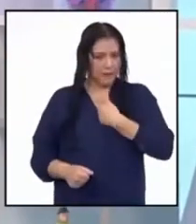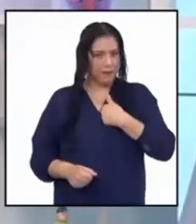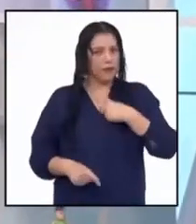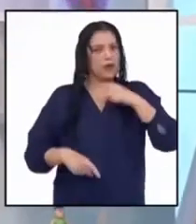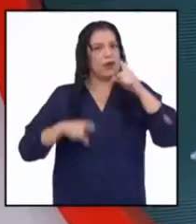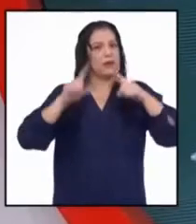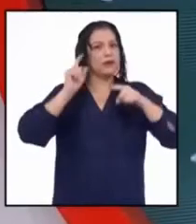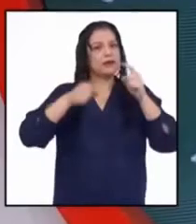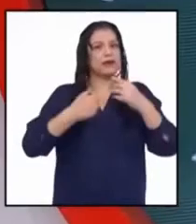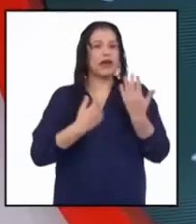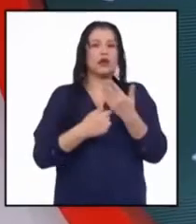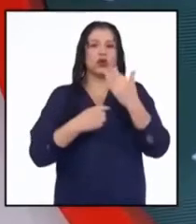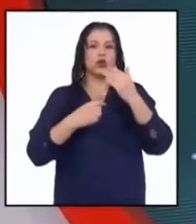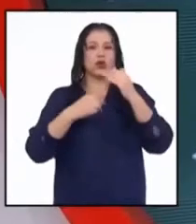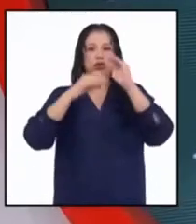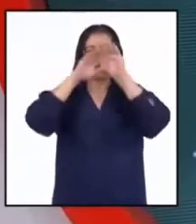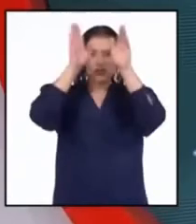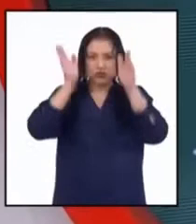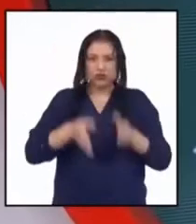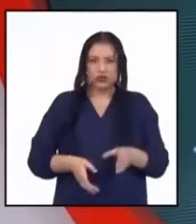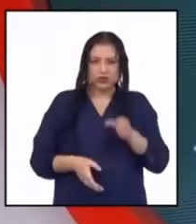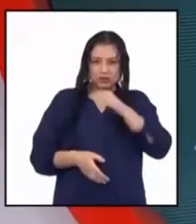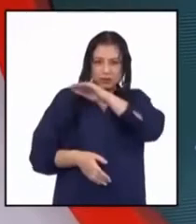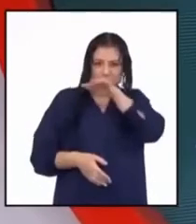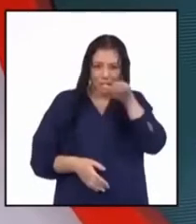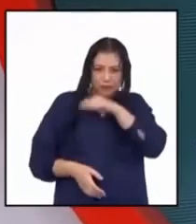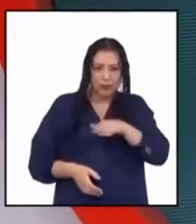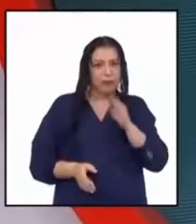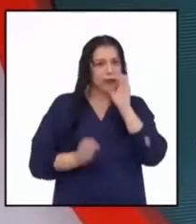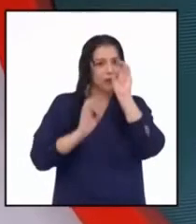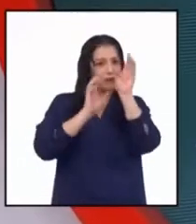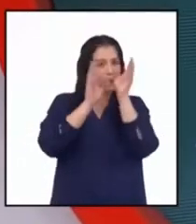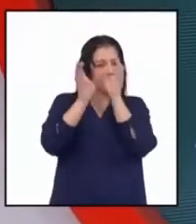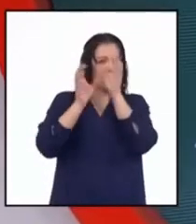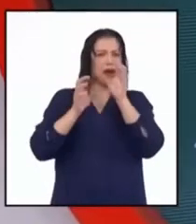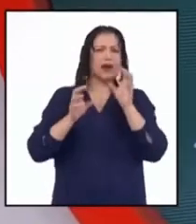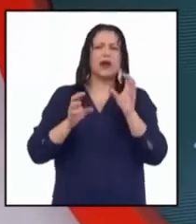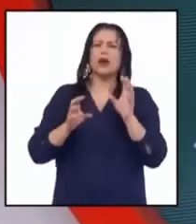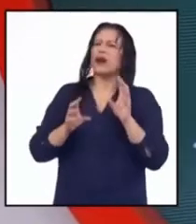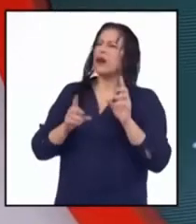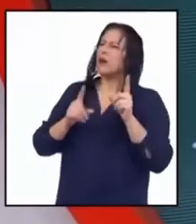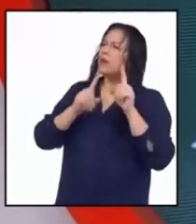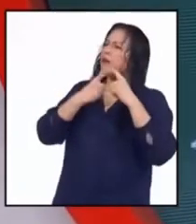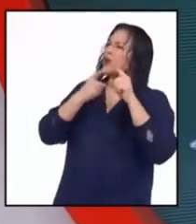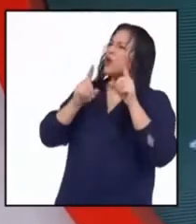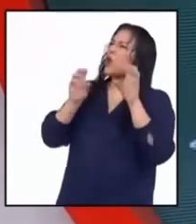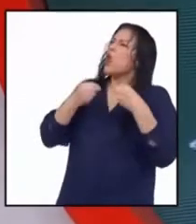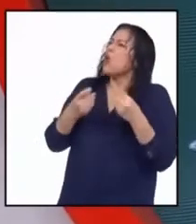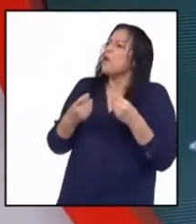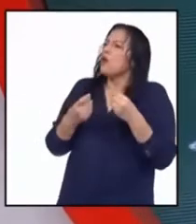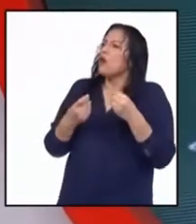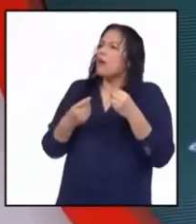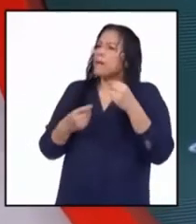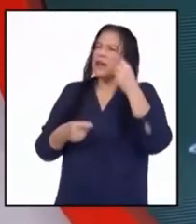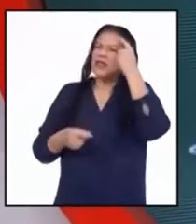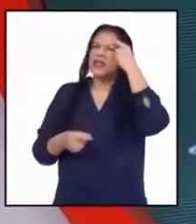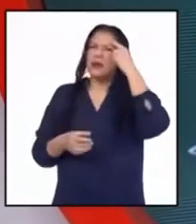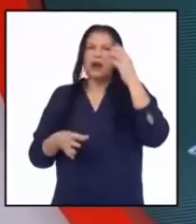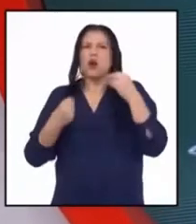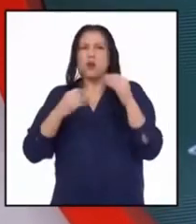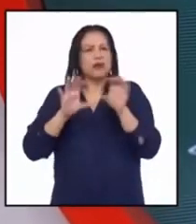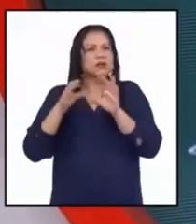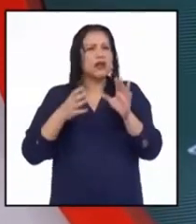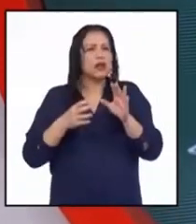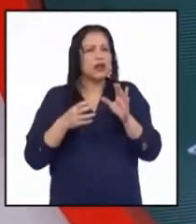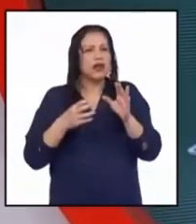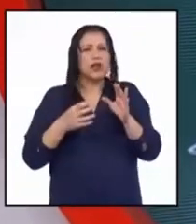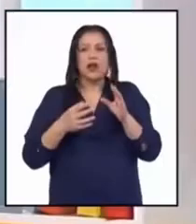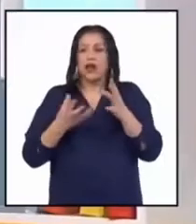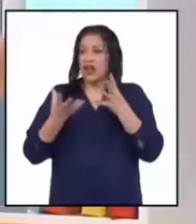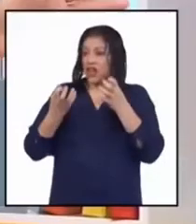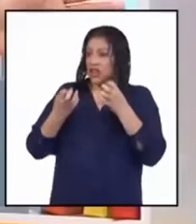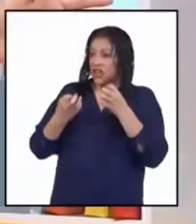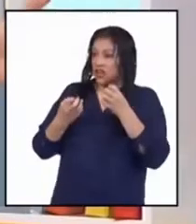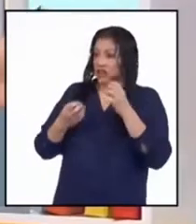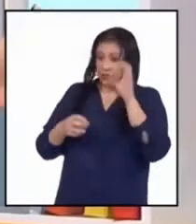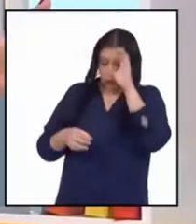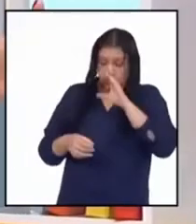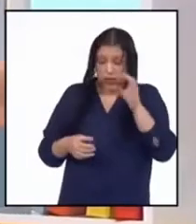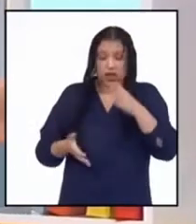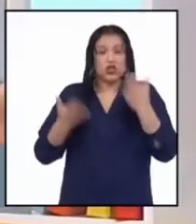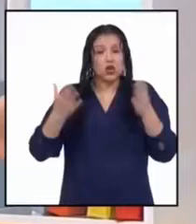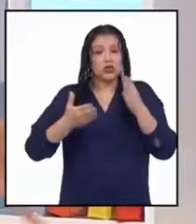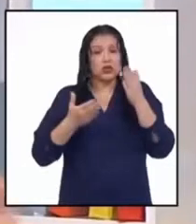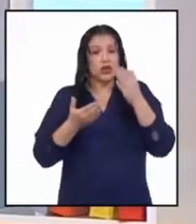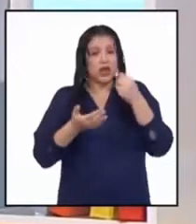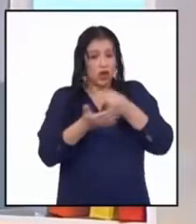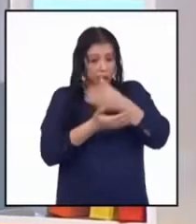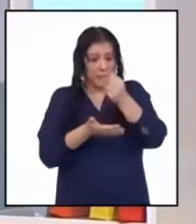algunos estantes. Te felicito, Steph. Pero, ¿cómo pensabas hacer los estantes? ¿Estabas buscando dónde comprar madera? Bueno, tengo